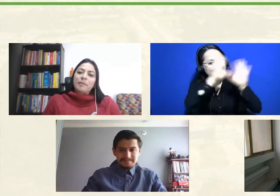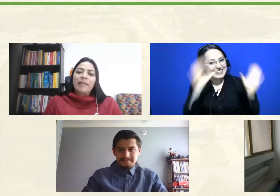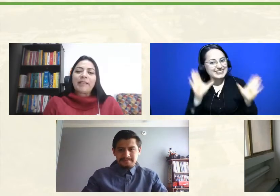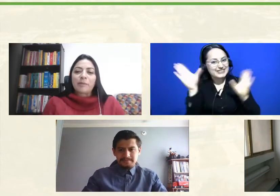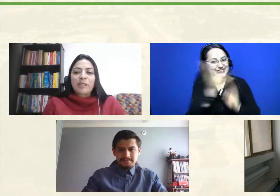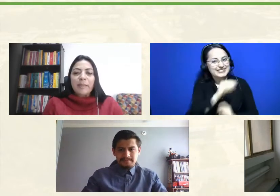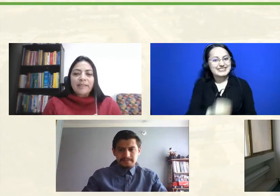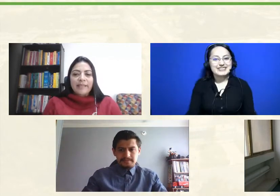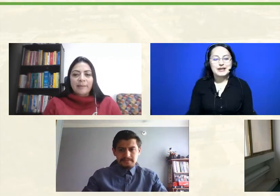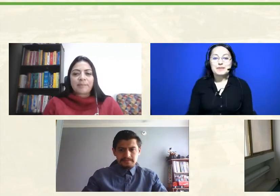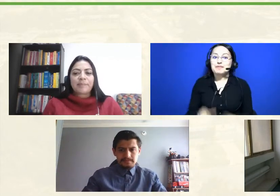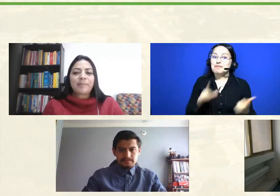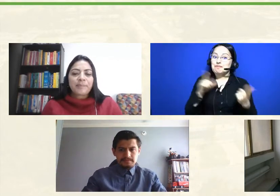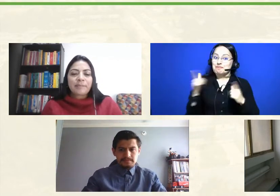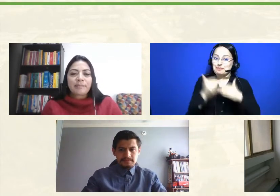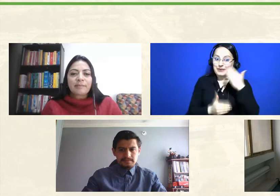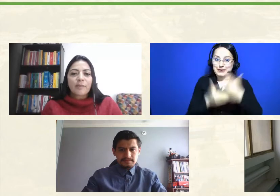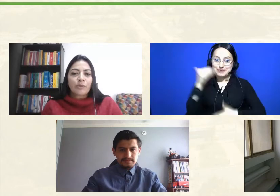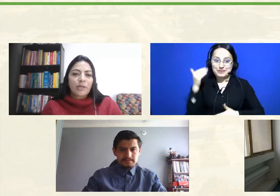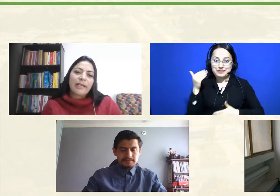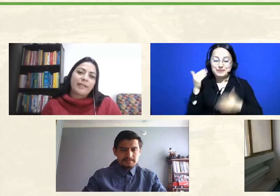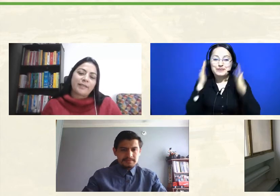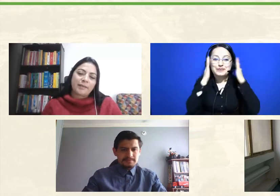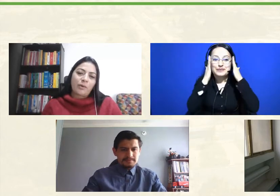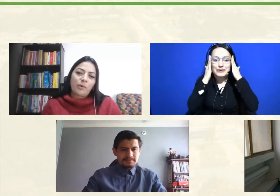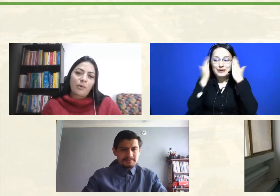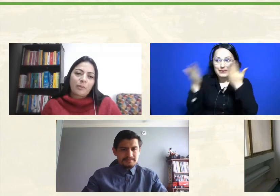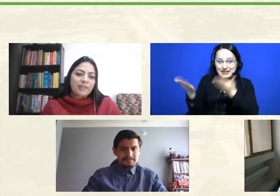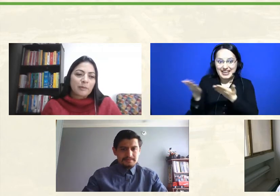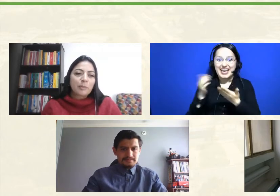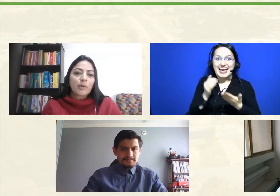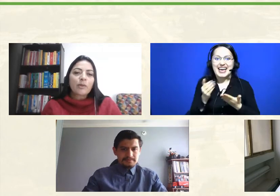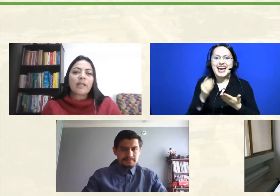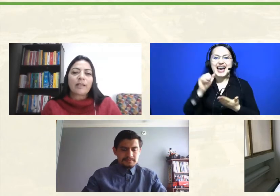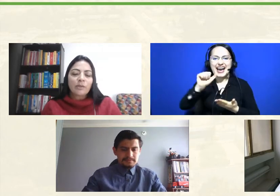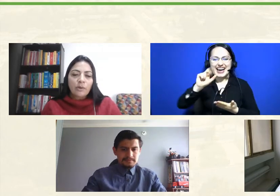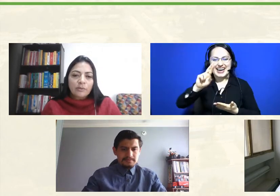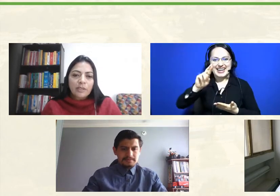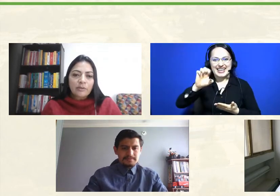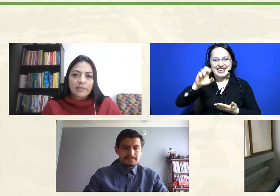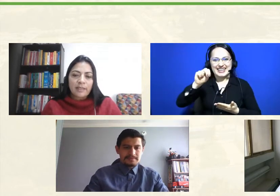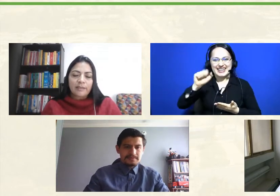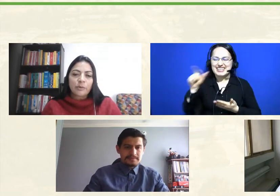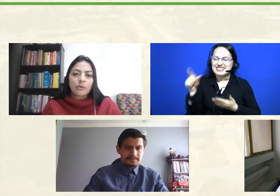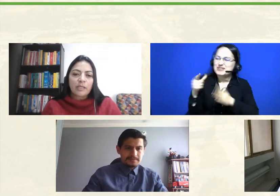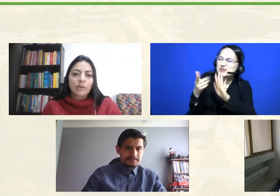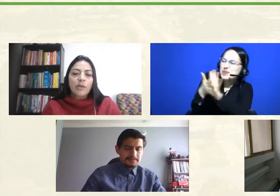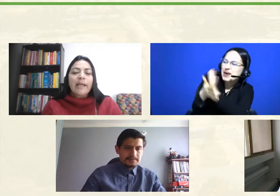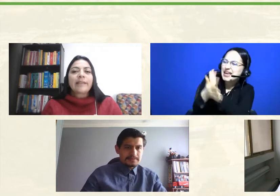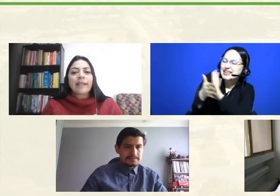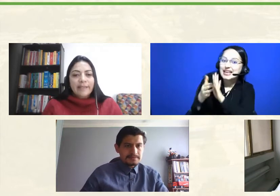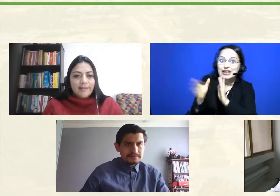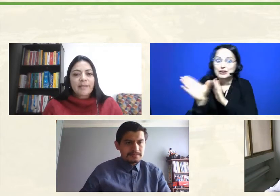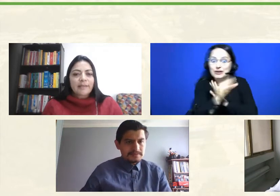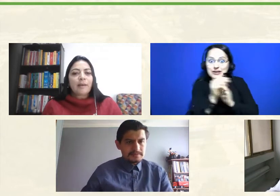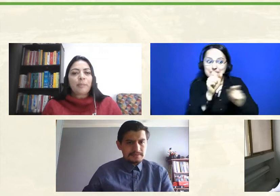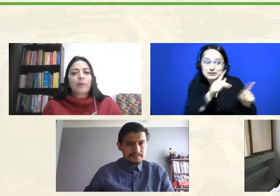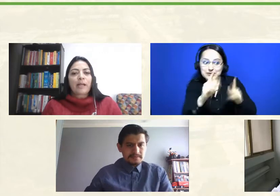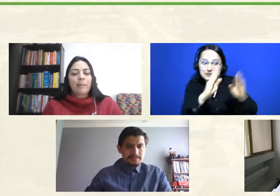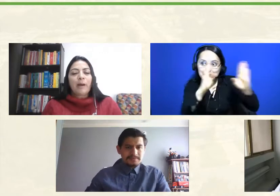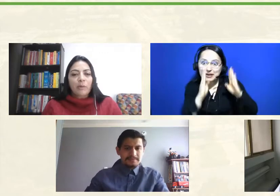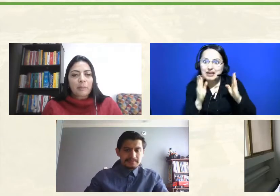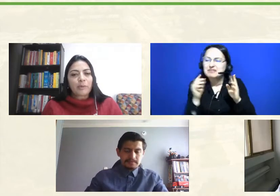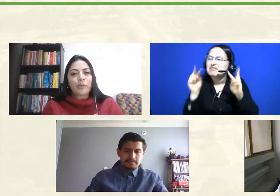Bueno, entremos en materia. Doctor Arenas, comencemos por contarle a todos los que nos están escuchando de qué se trata